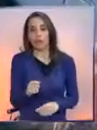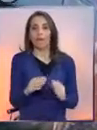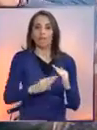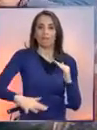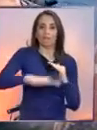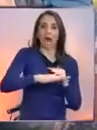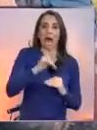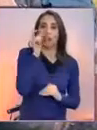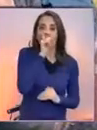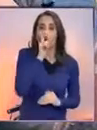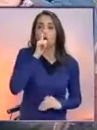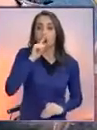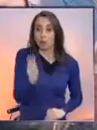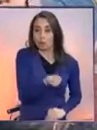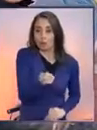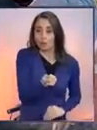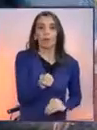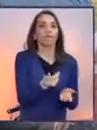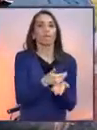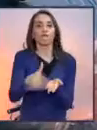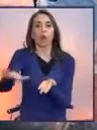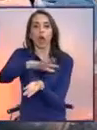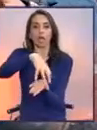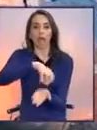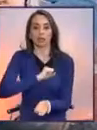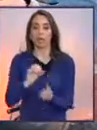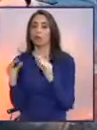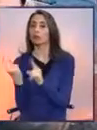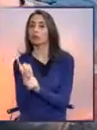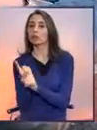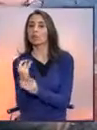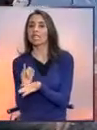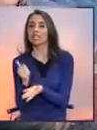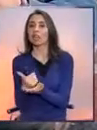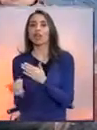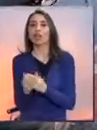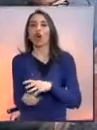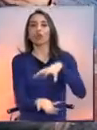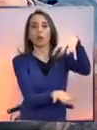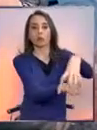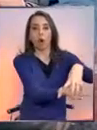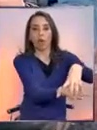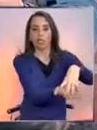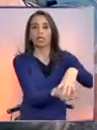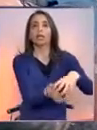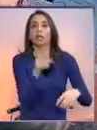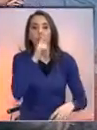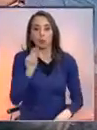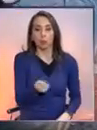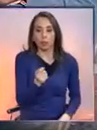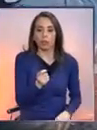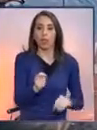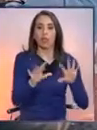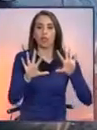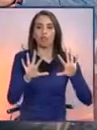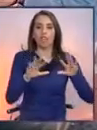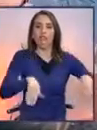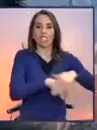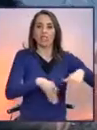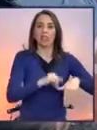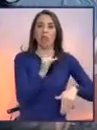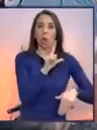tenemos que conversarlo con el intendente para buscar el mejor lugar para poder instalarlo. La prostitución en San Antonio, el barrio de Julio, es un tema que afecta mucho a